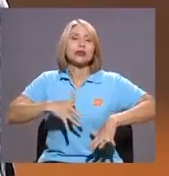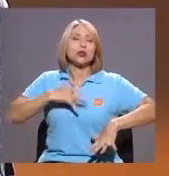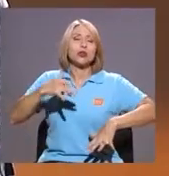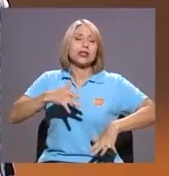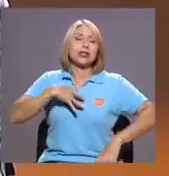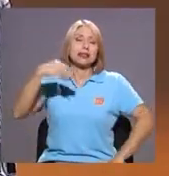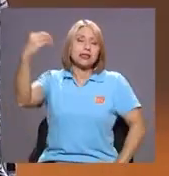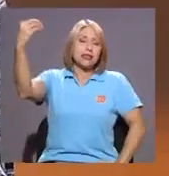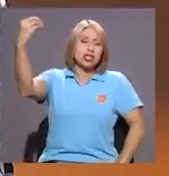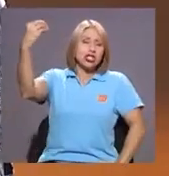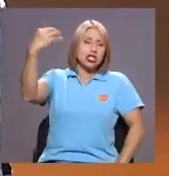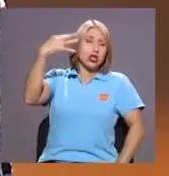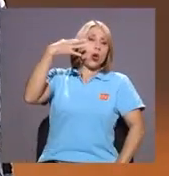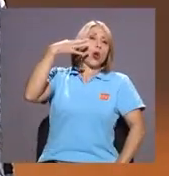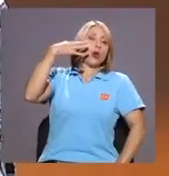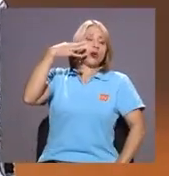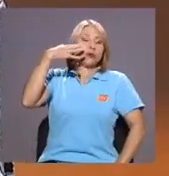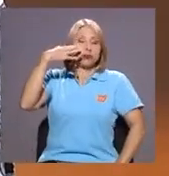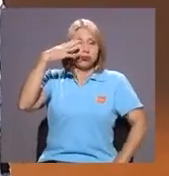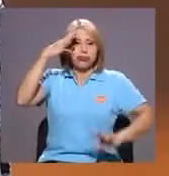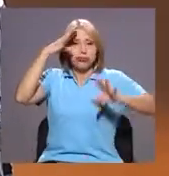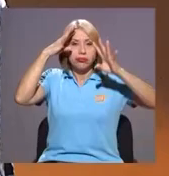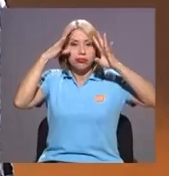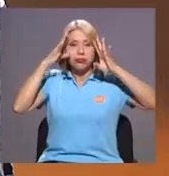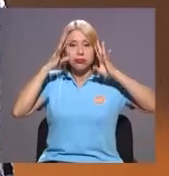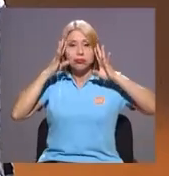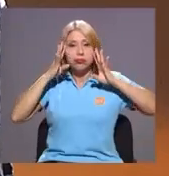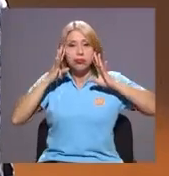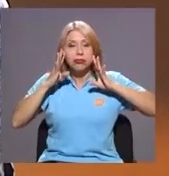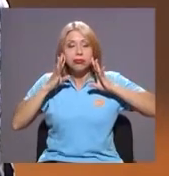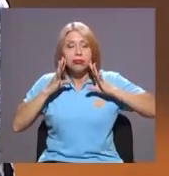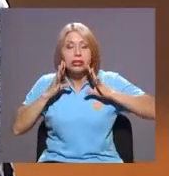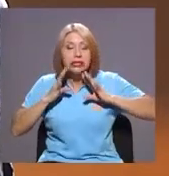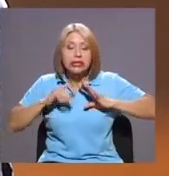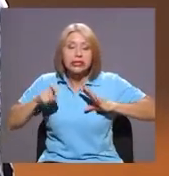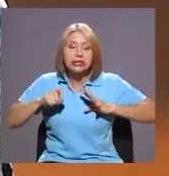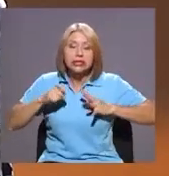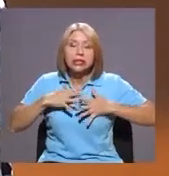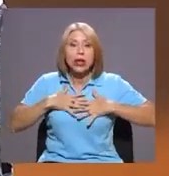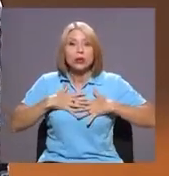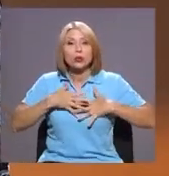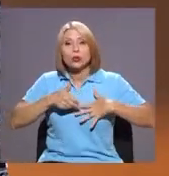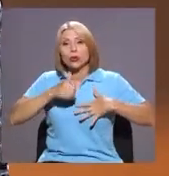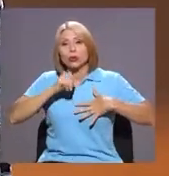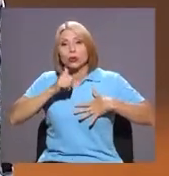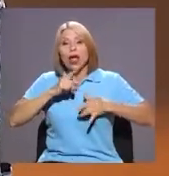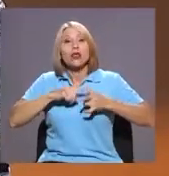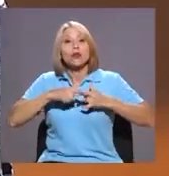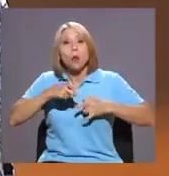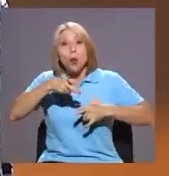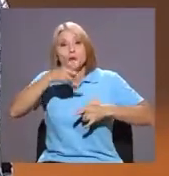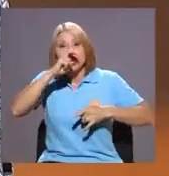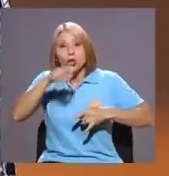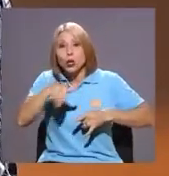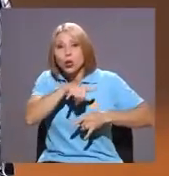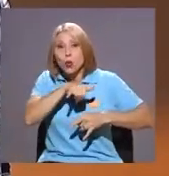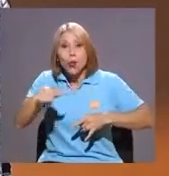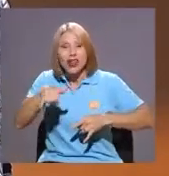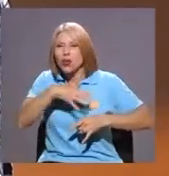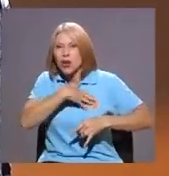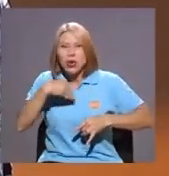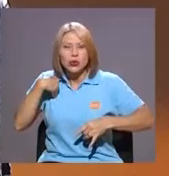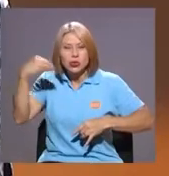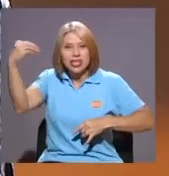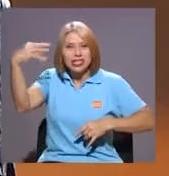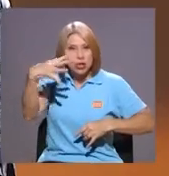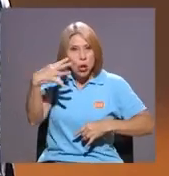directamente, uno suda, se deshidrata. El mosquito también, no le gusta estar al puro sol. Si uno encuentra